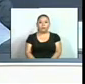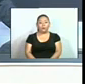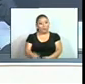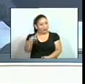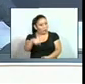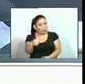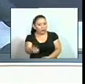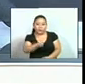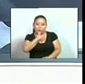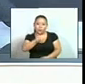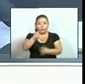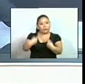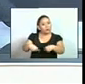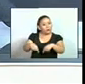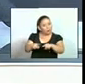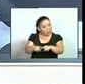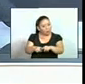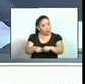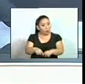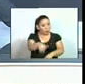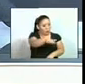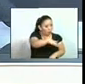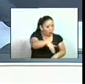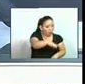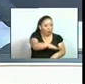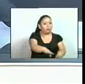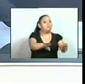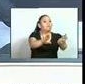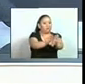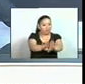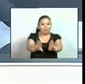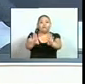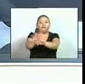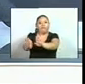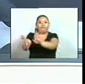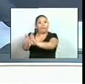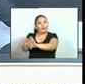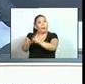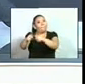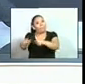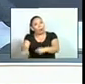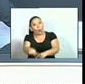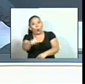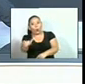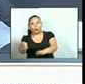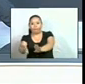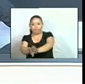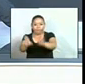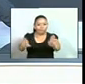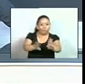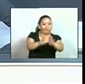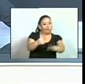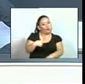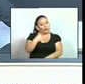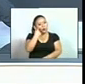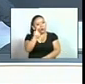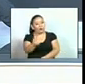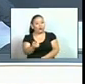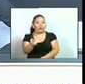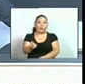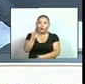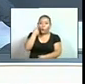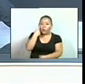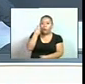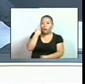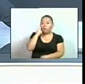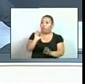Vamos a continuar con más noticias. Aunque varios comercios continuaron cerrados este día, quienes abrieron sus locales ven la situación con cautela a la vez que